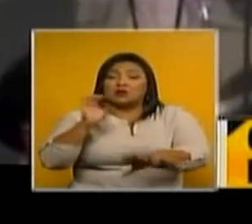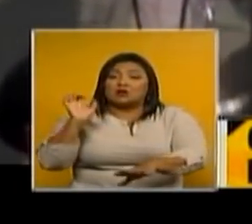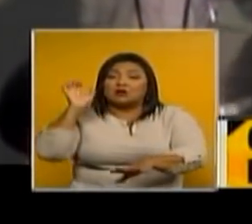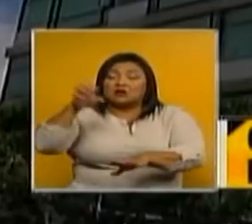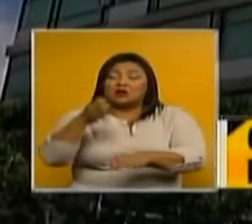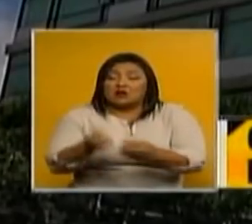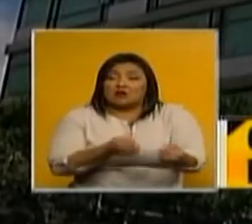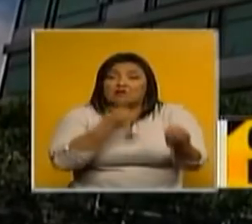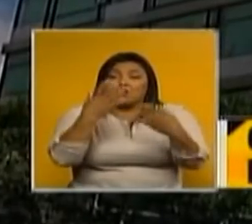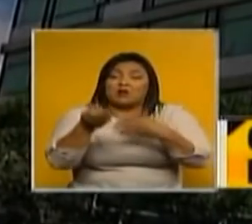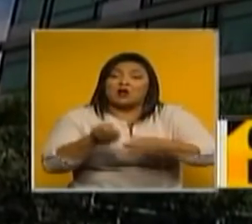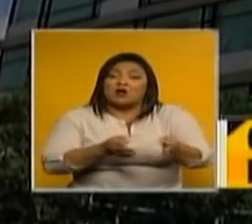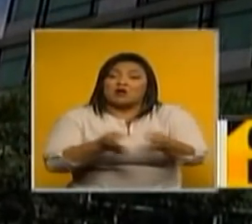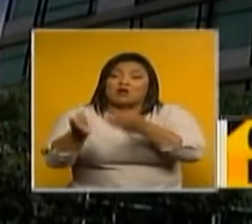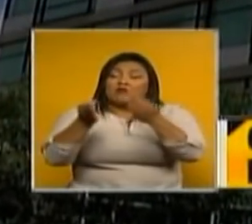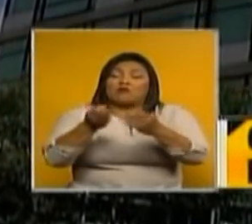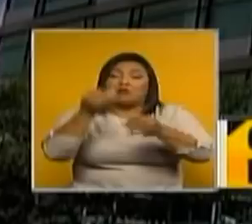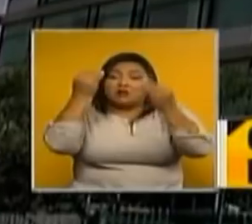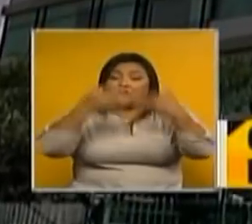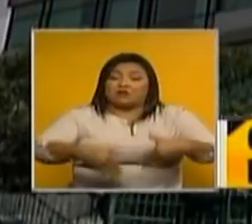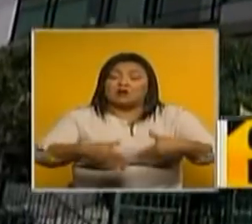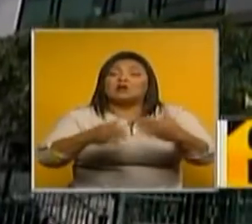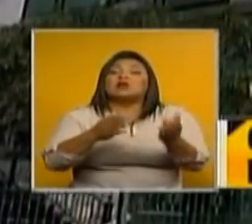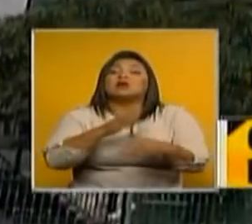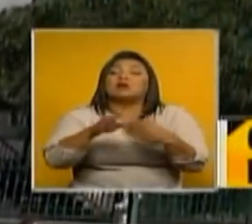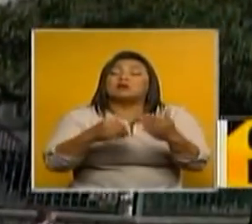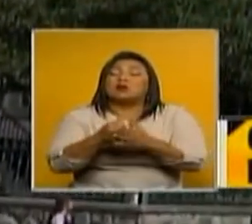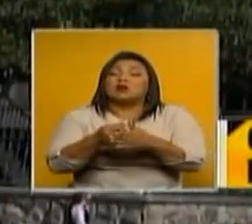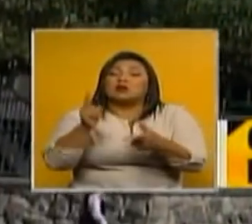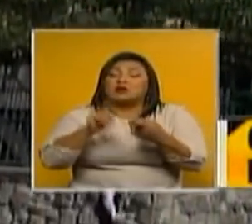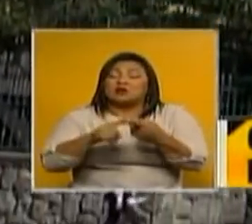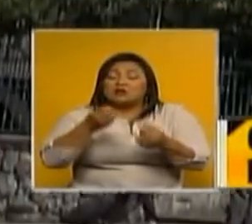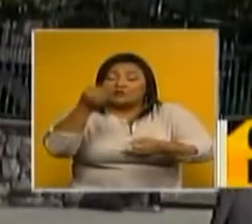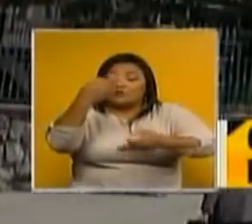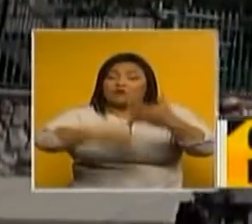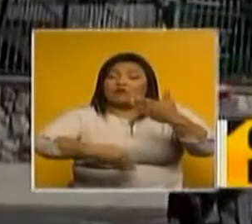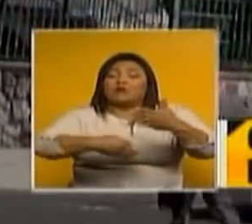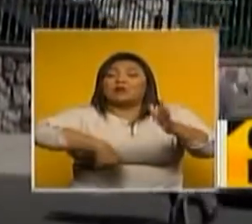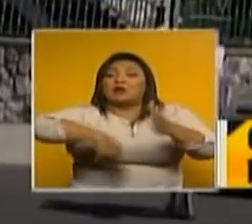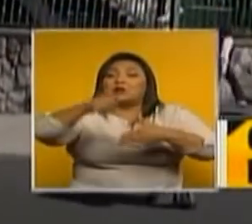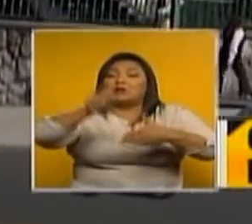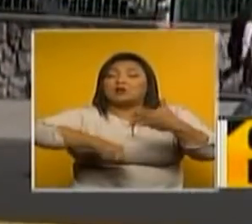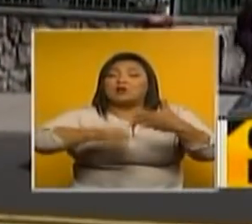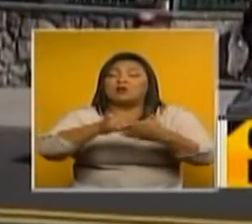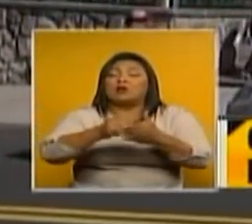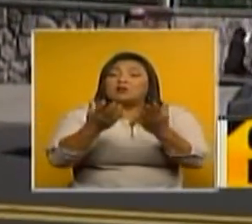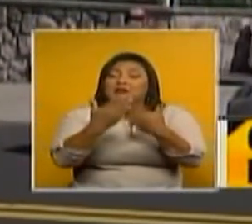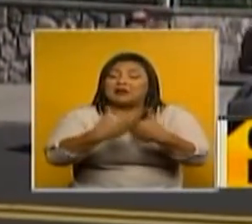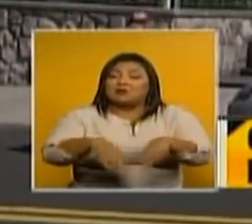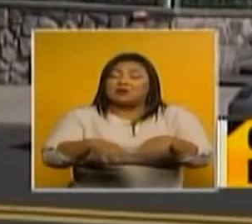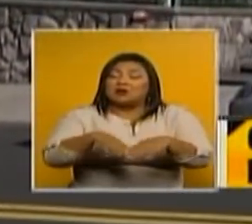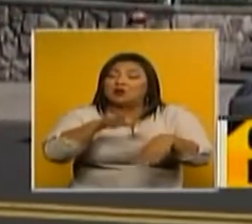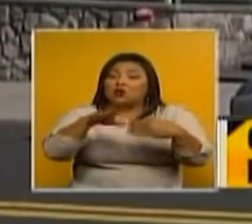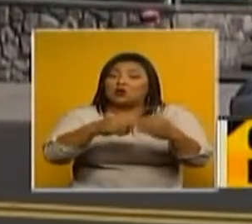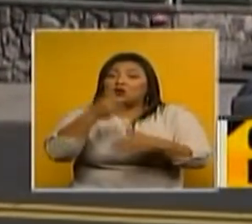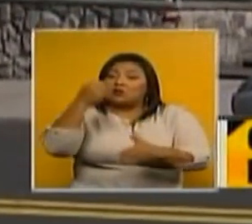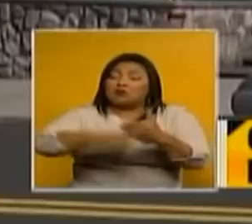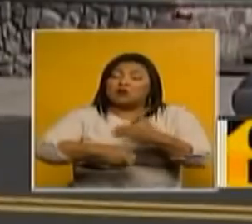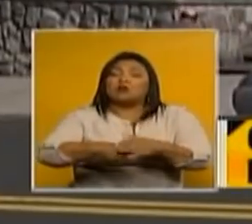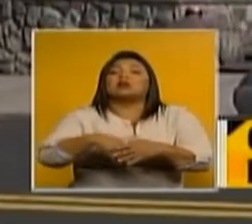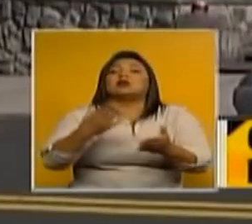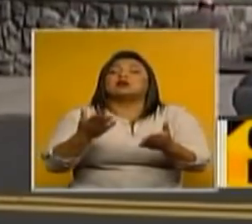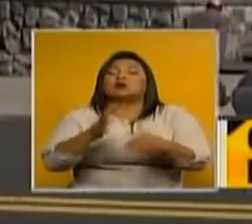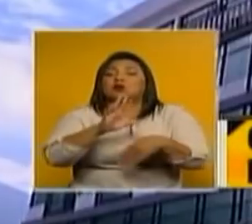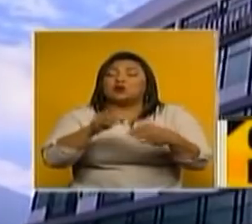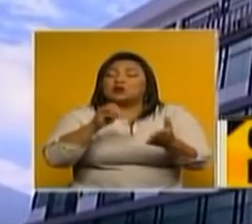se pronunciará de forma definitiva. De momento se cuenta con un informe aprobado por determinaciones de glosas, multas y sanciones